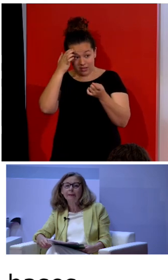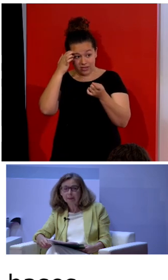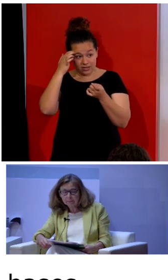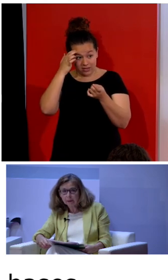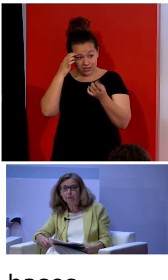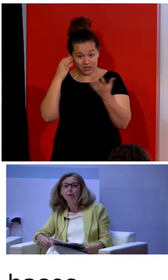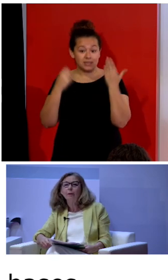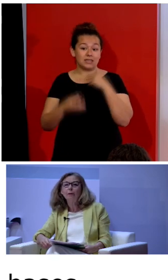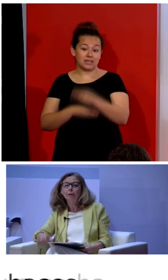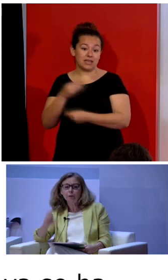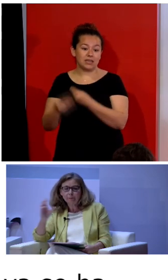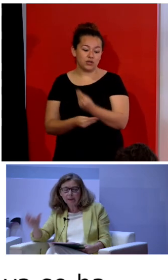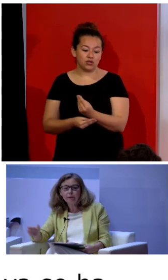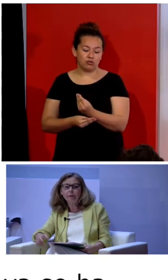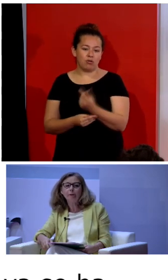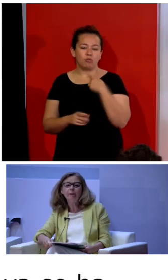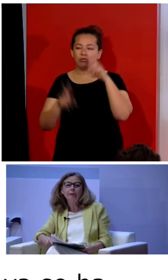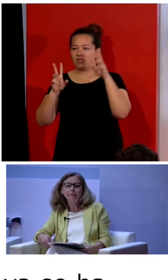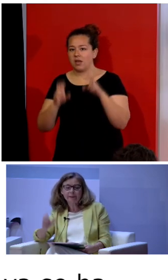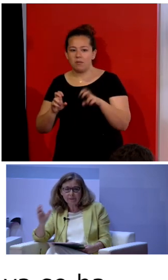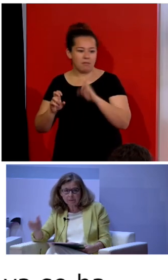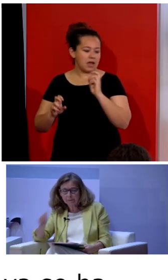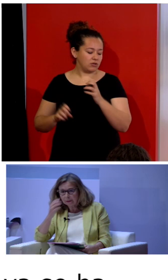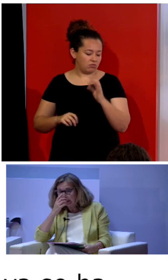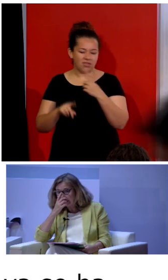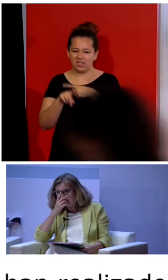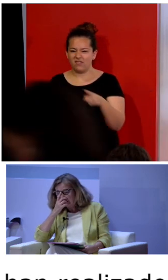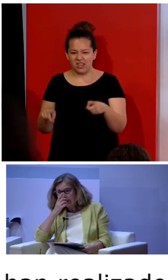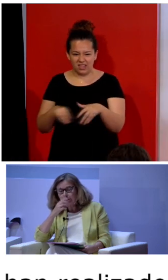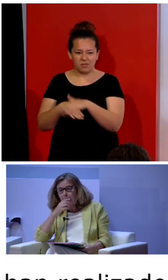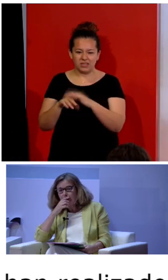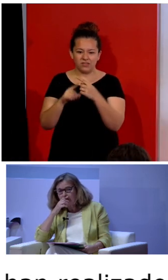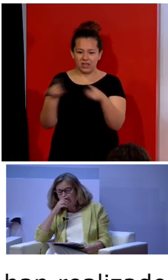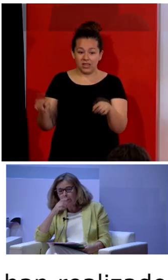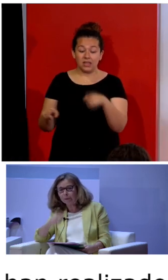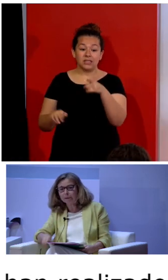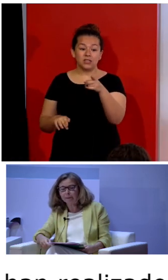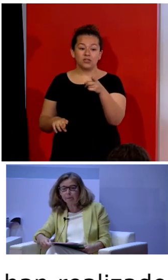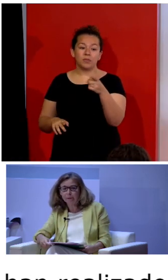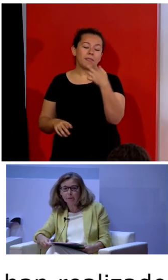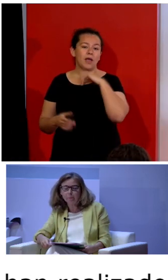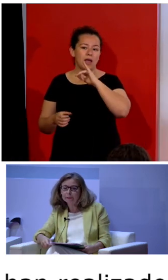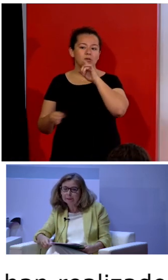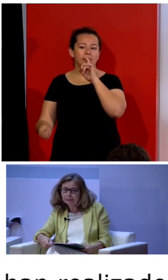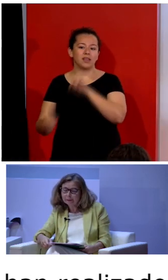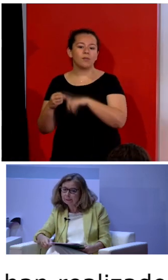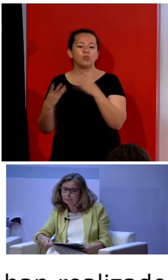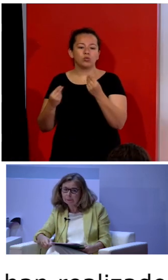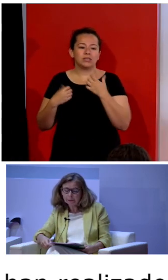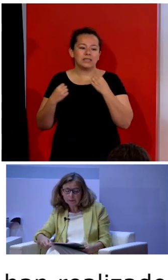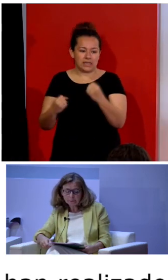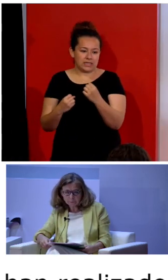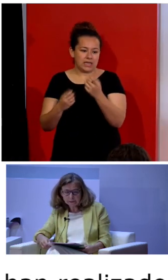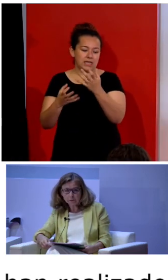se han realizado los temarios, bases diferenciadas. En esto ha habido una participación muy intensa,